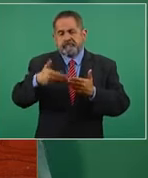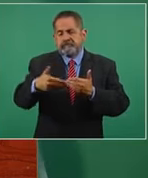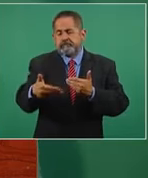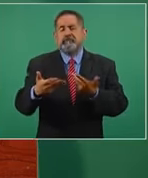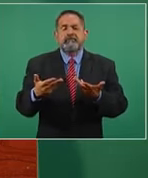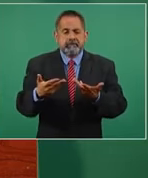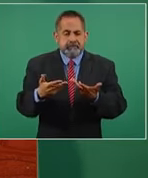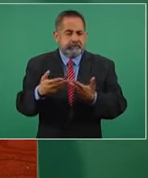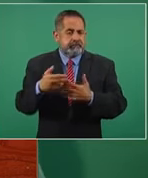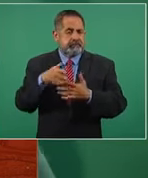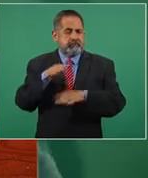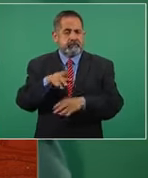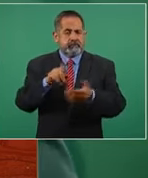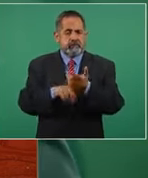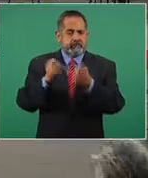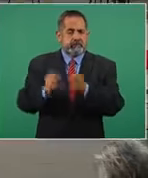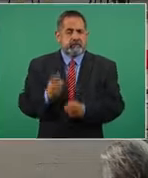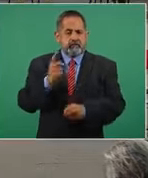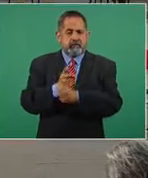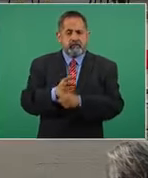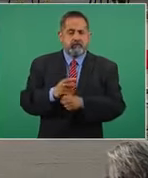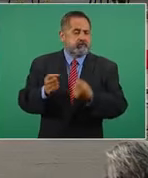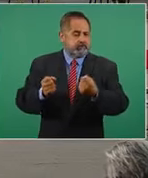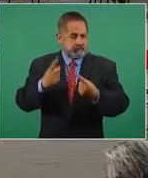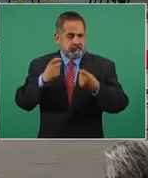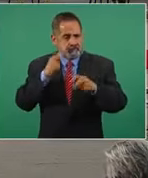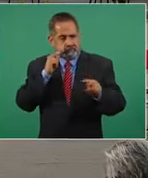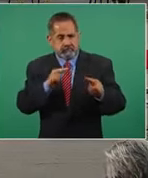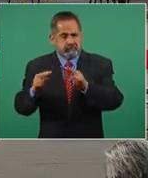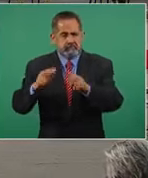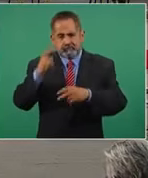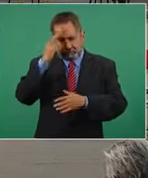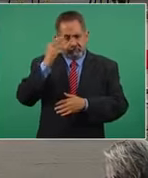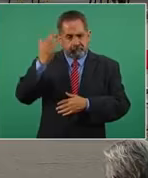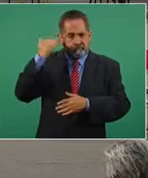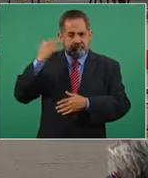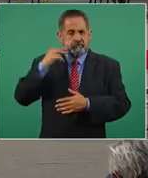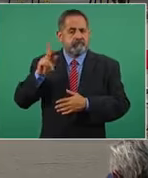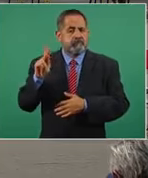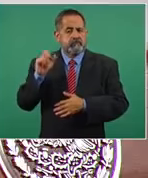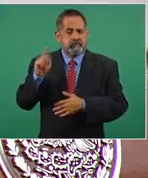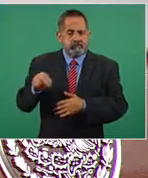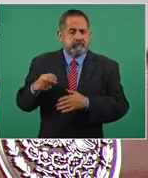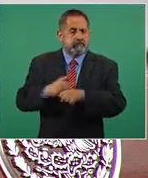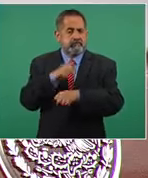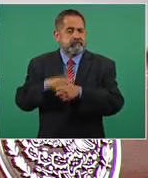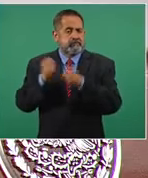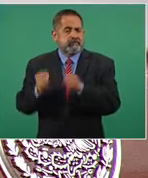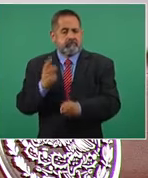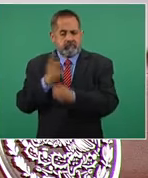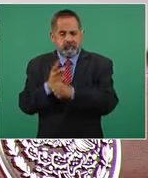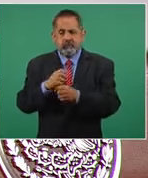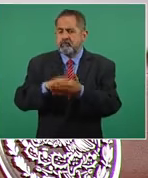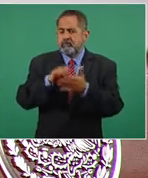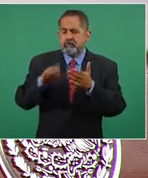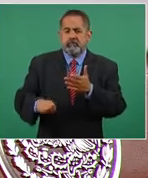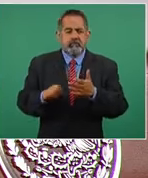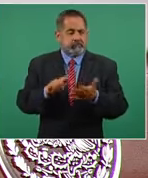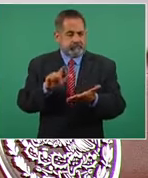en las acciones de seguridad, algunas de ellas que estaban contempladas en la Estrategia Nacional de Seguridad, como son